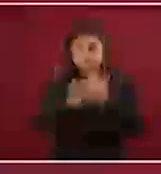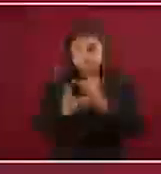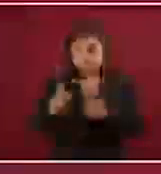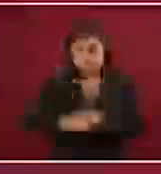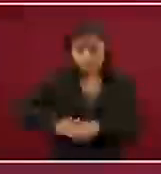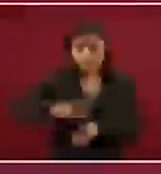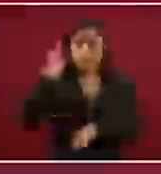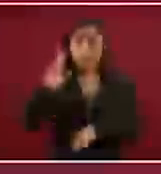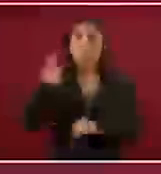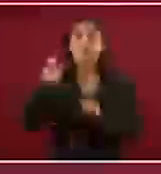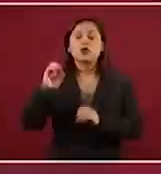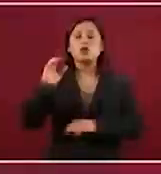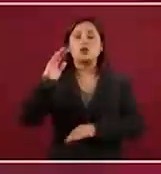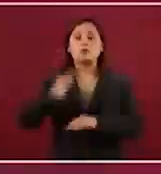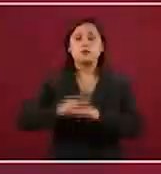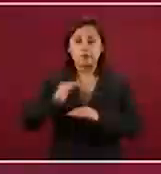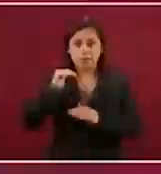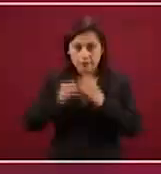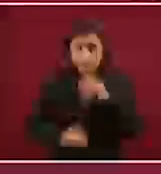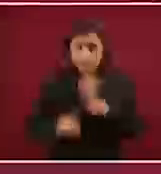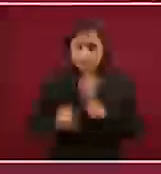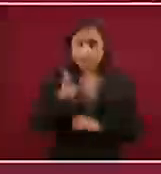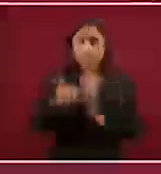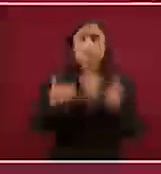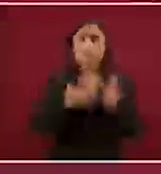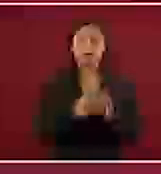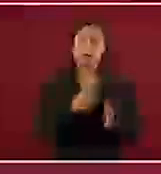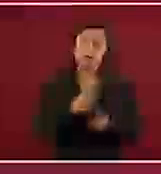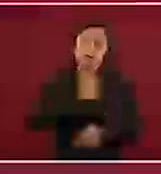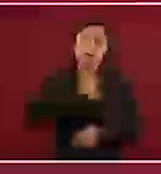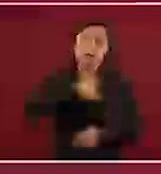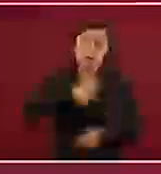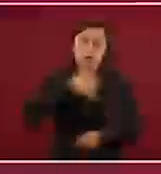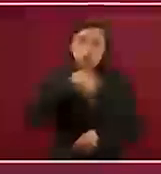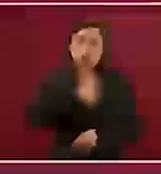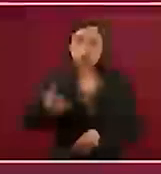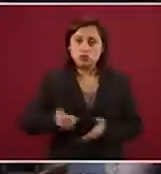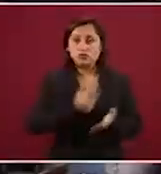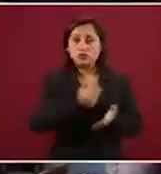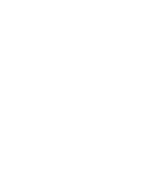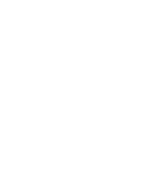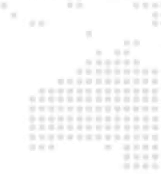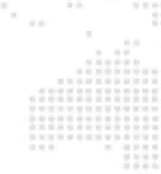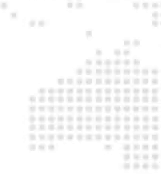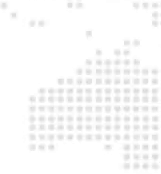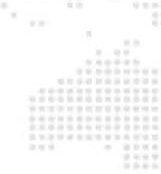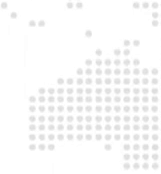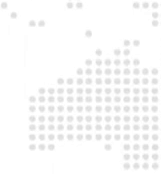7,000 pesos es el Infonavit quien estamos pagando la cancelación de las hipotecas.